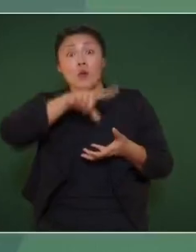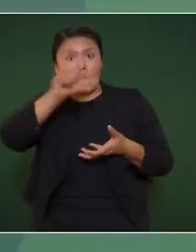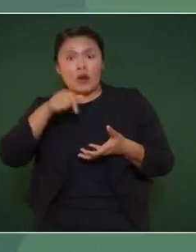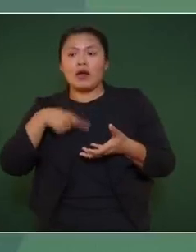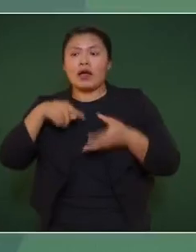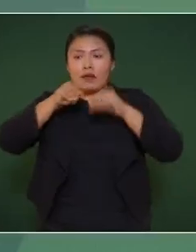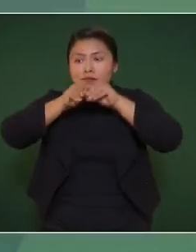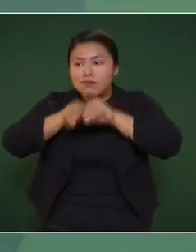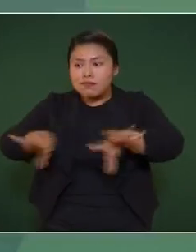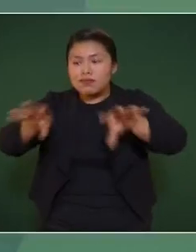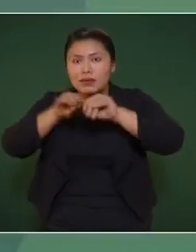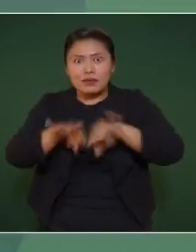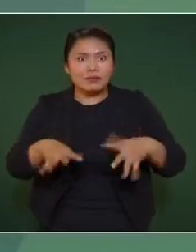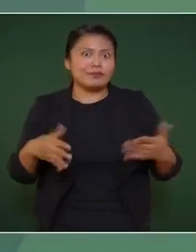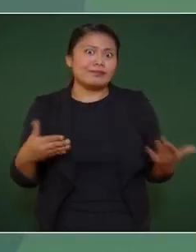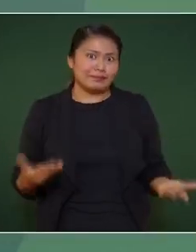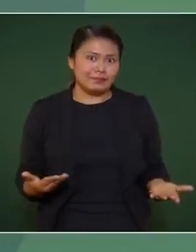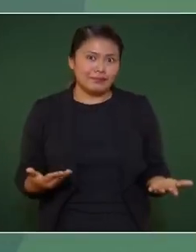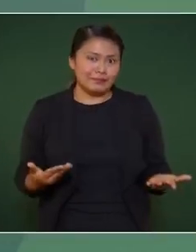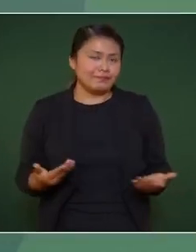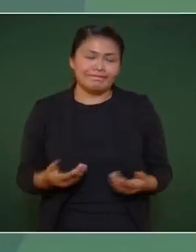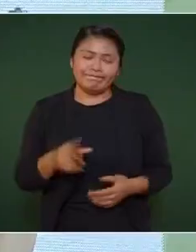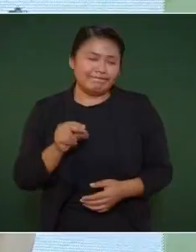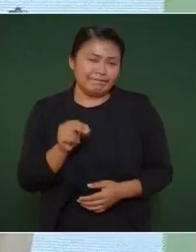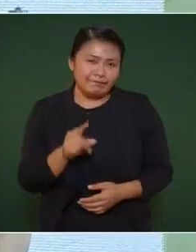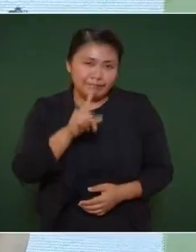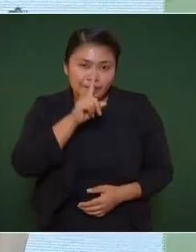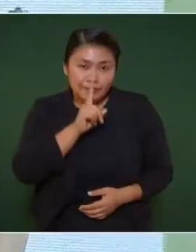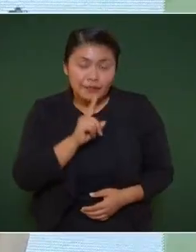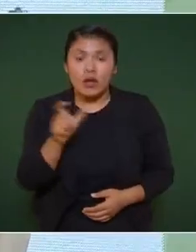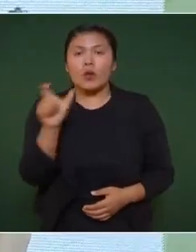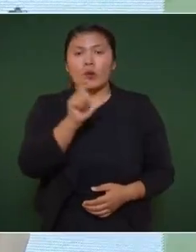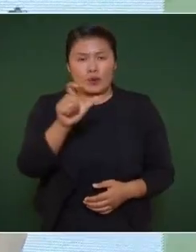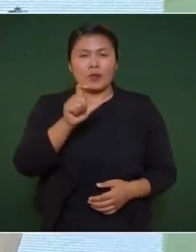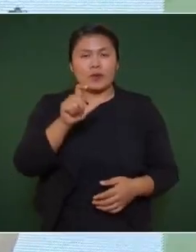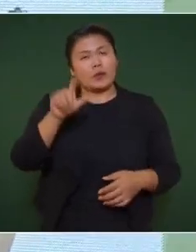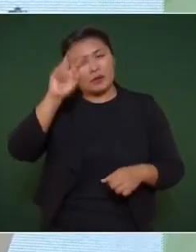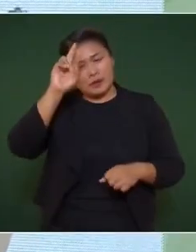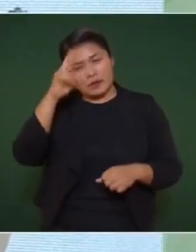Cuando la pandemia me fueron a ver algunos dirigentes